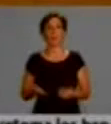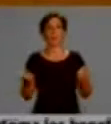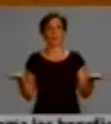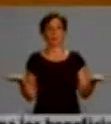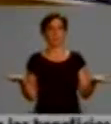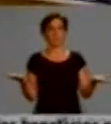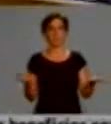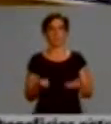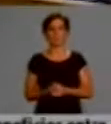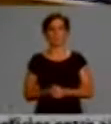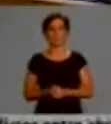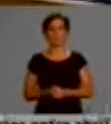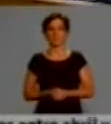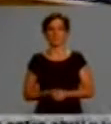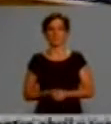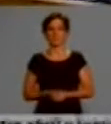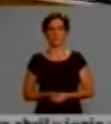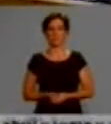por cierto,